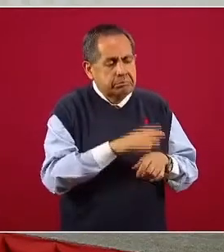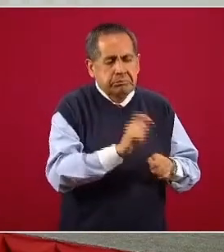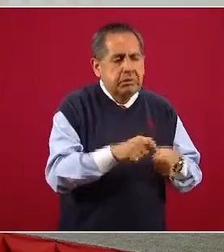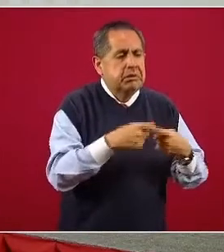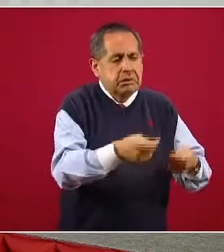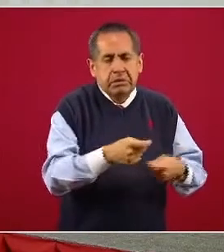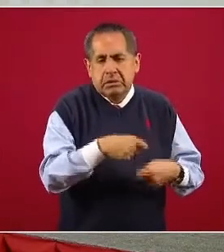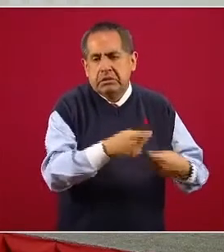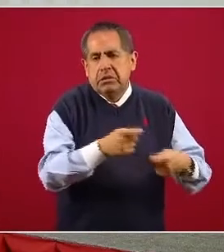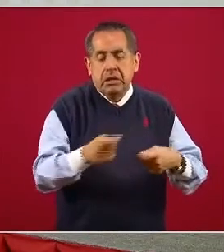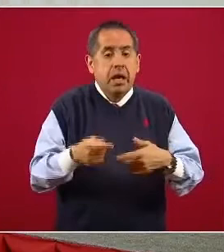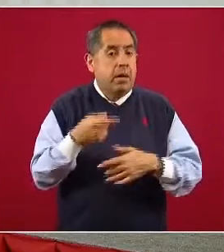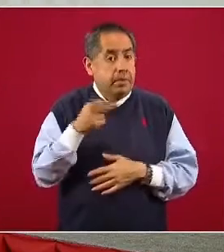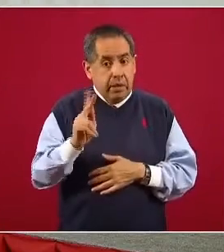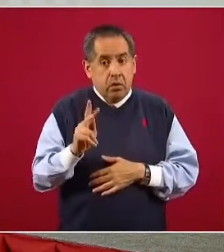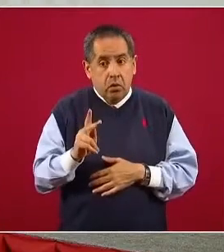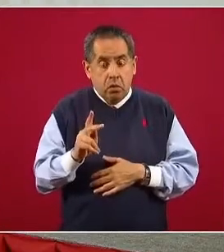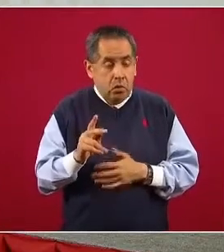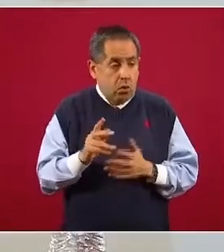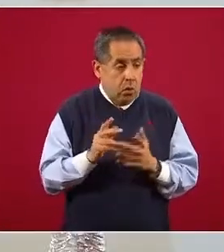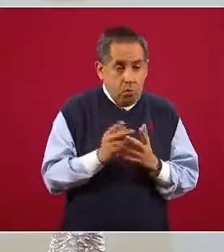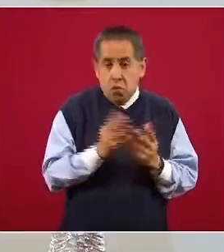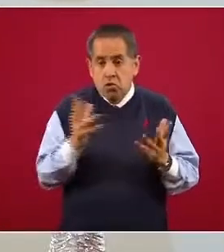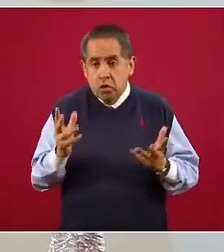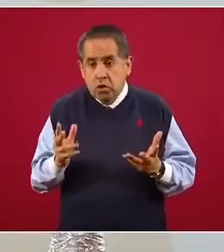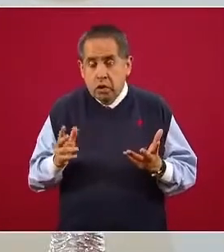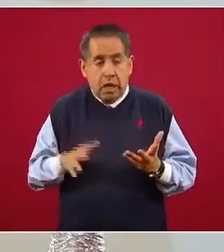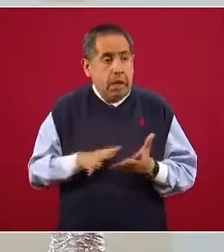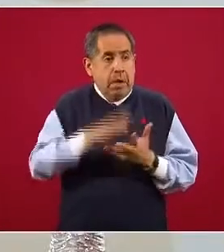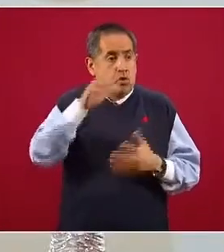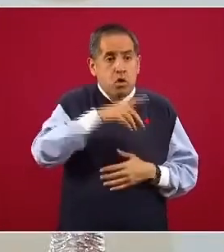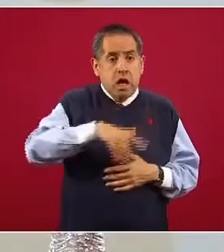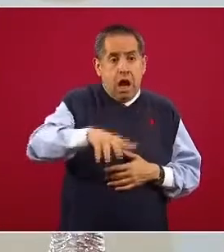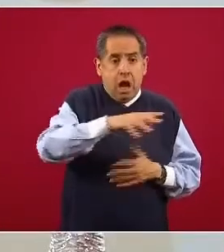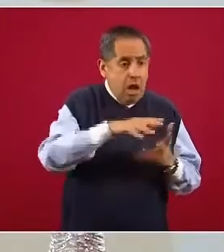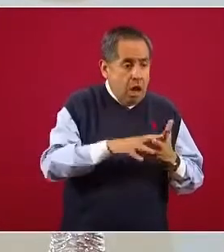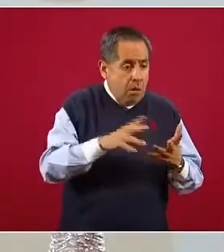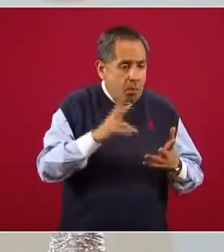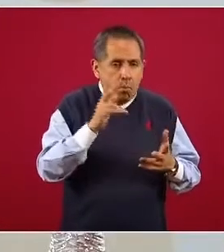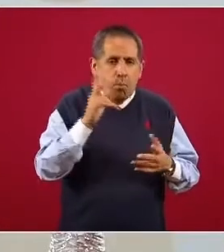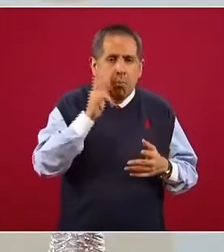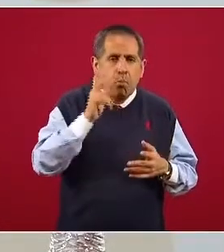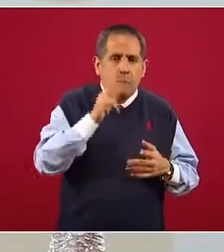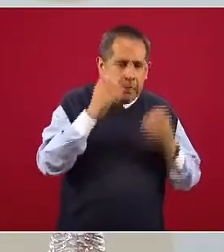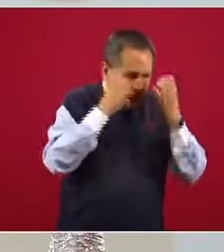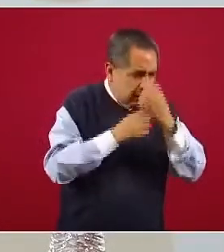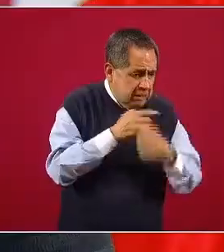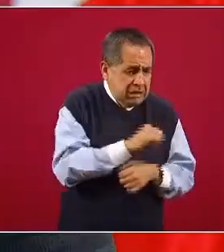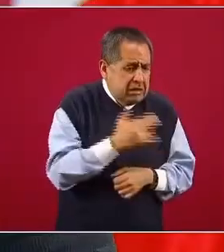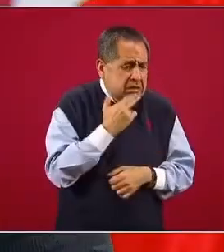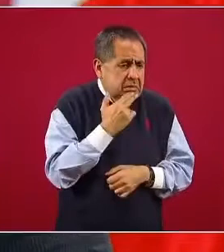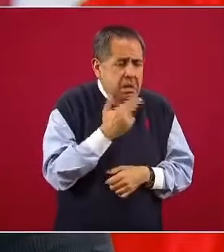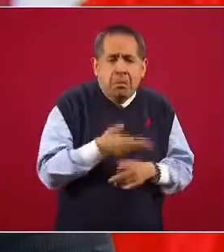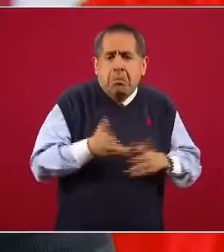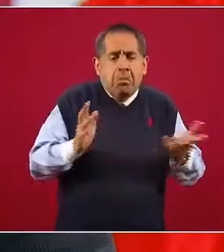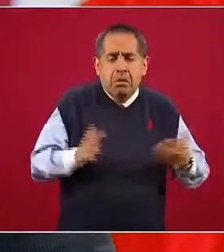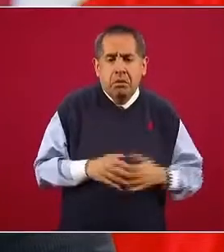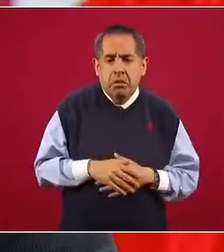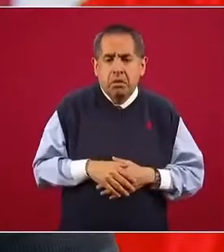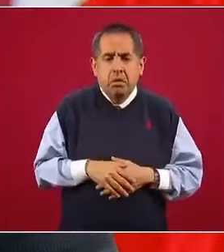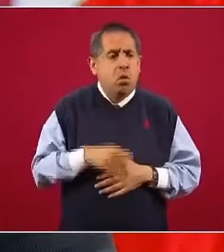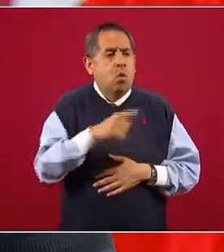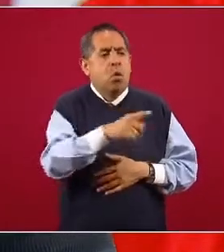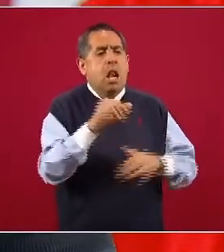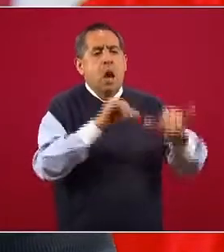este tipo de pruebas. Pero entonces cuando esto llega ya a un momento en donde prácticamente todas las pruebas están evaluadas, basta con que